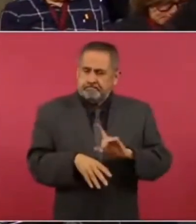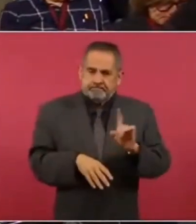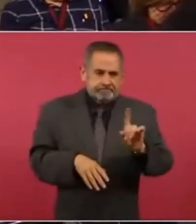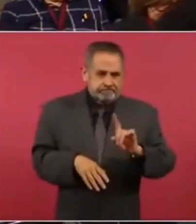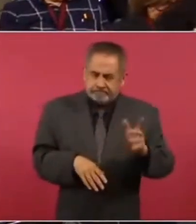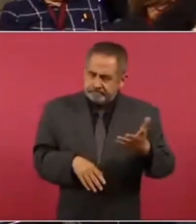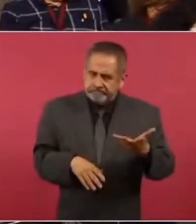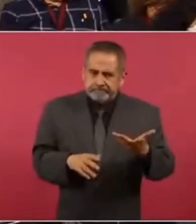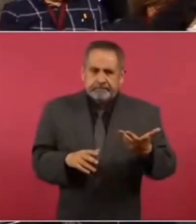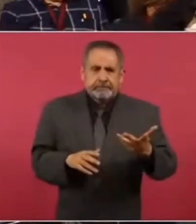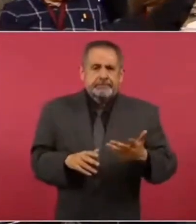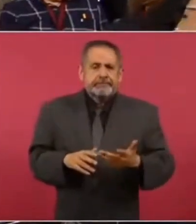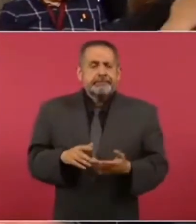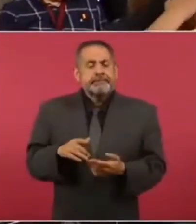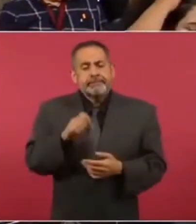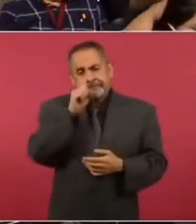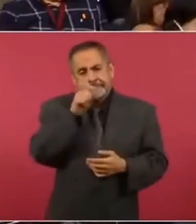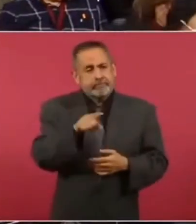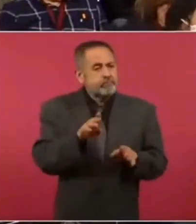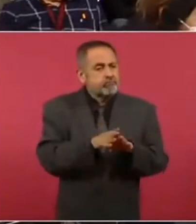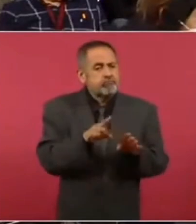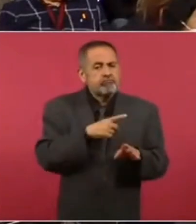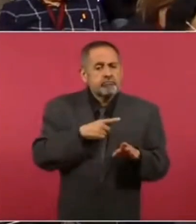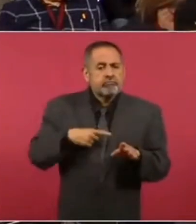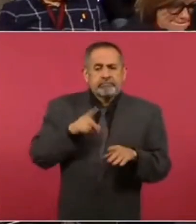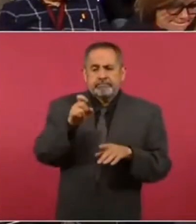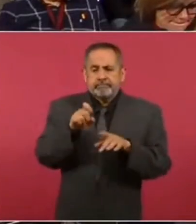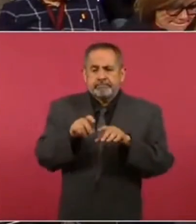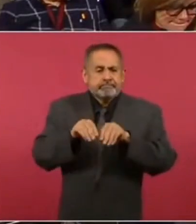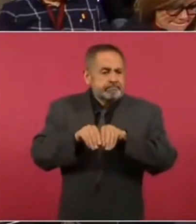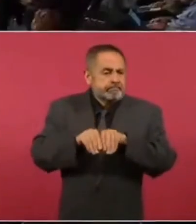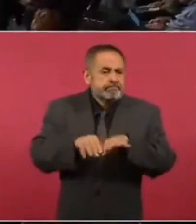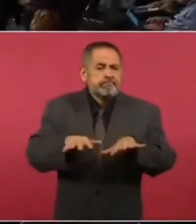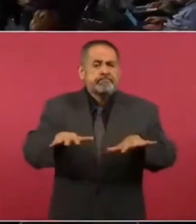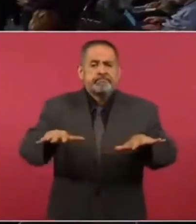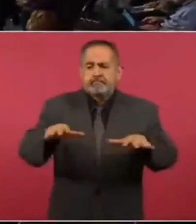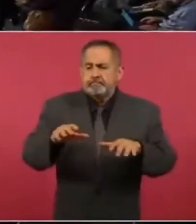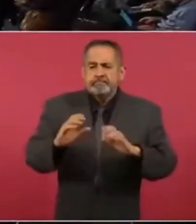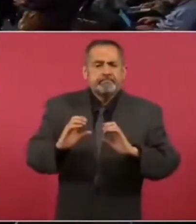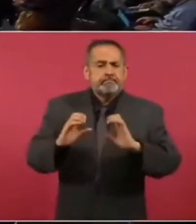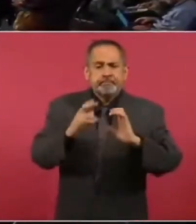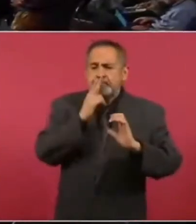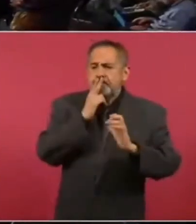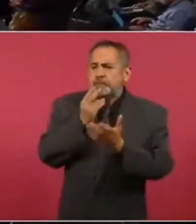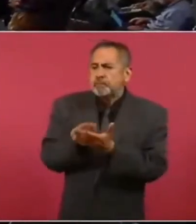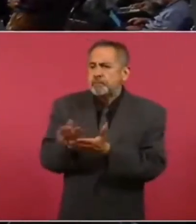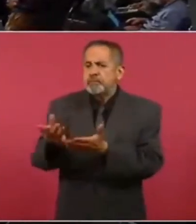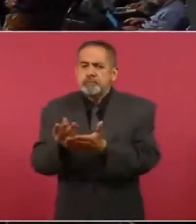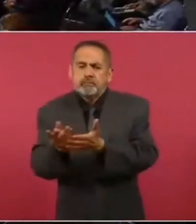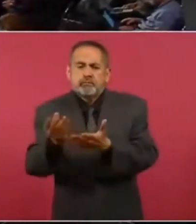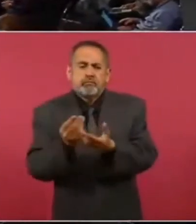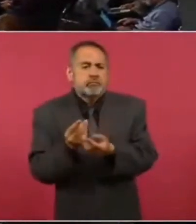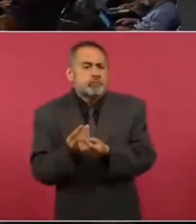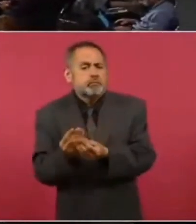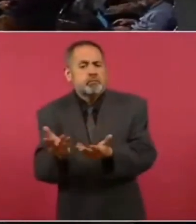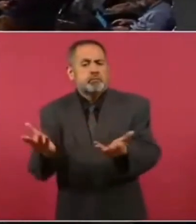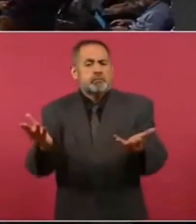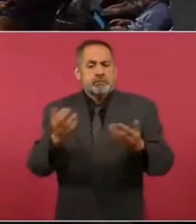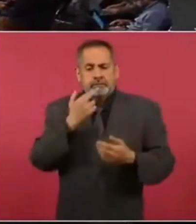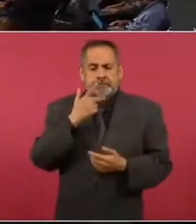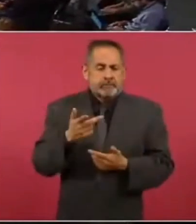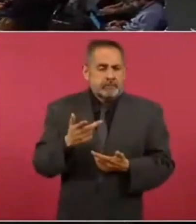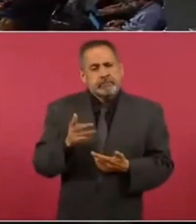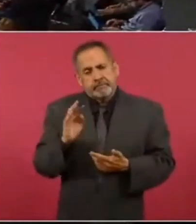tipo y una mejor distribución del agua a nivel nacional, y